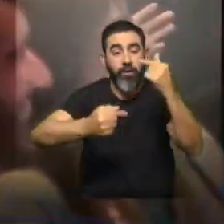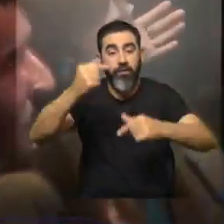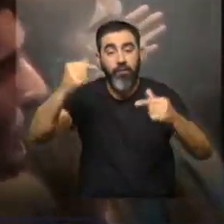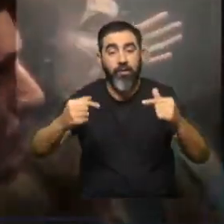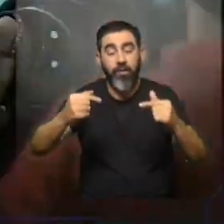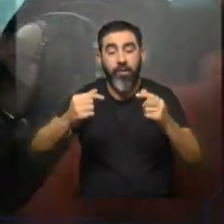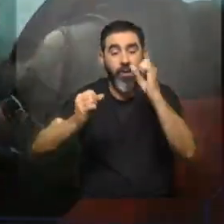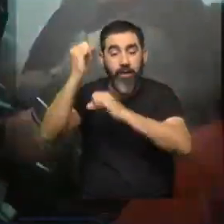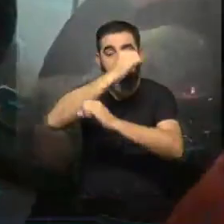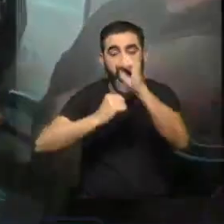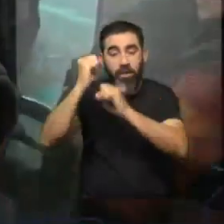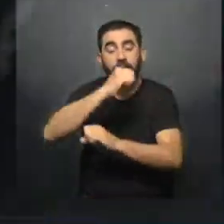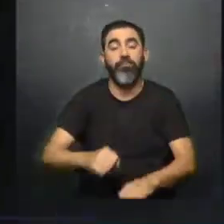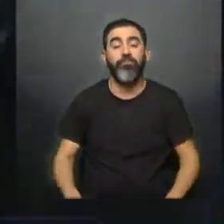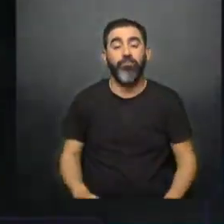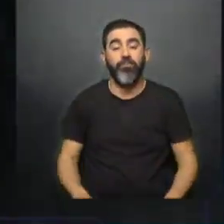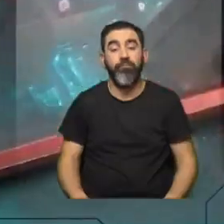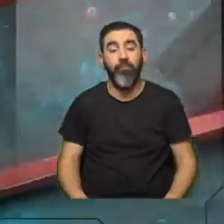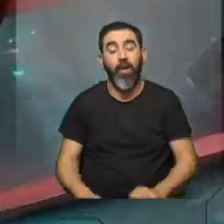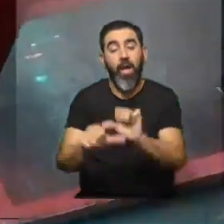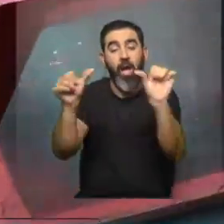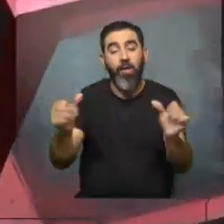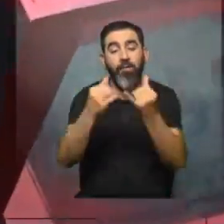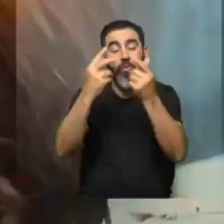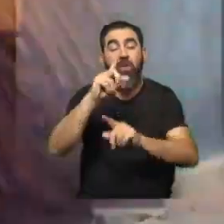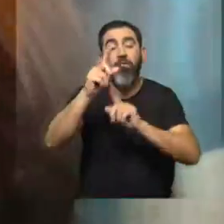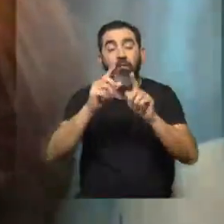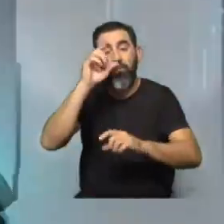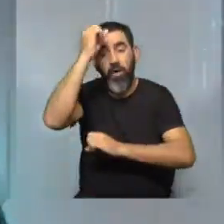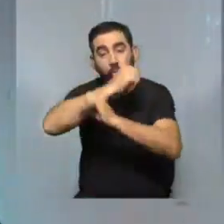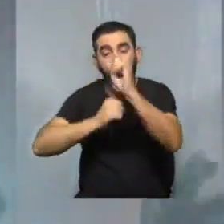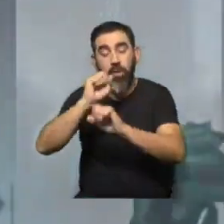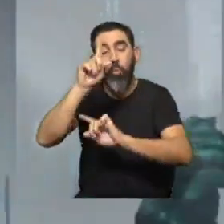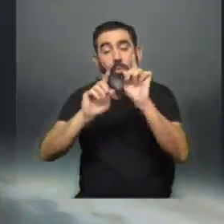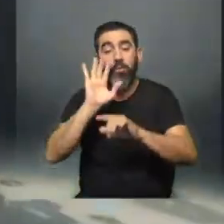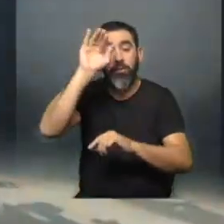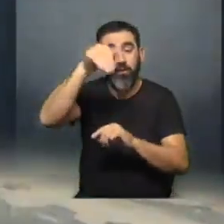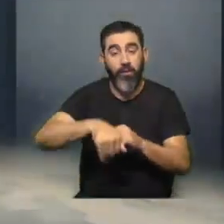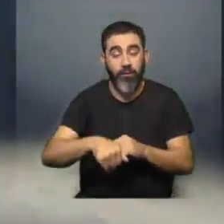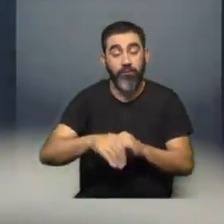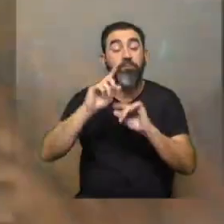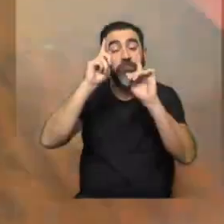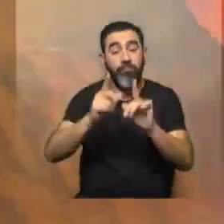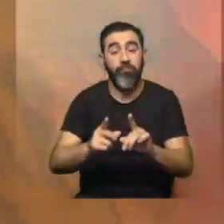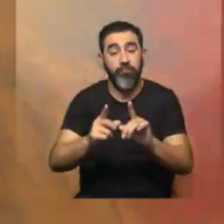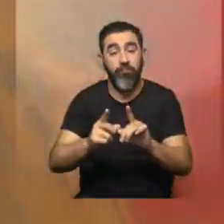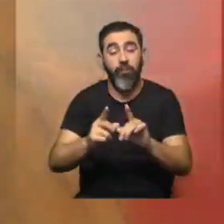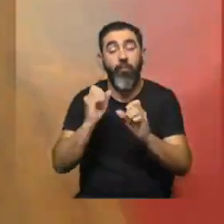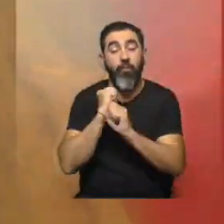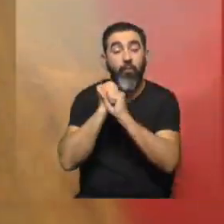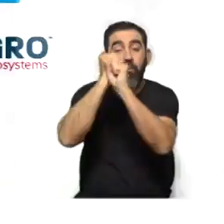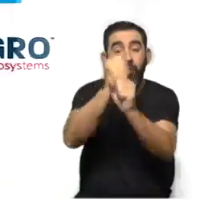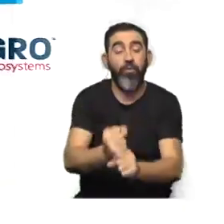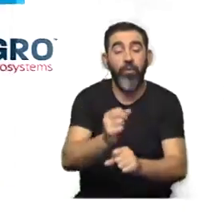la ingeniería. El evento es organizado por Facultad de Ingeniería de la Universidad de la República y también la Fundación